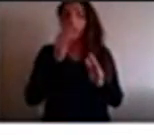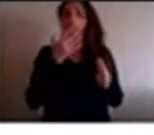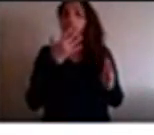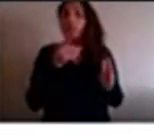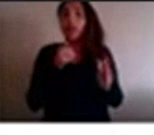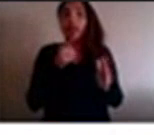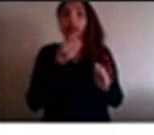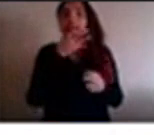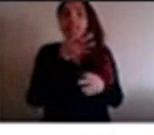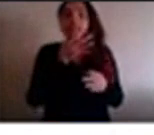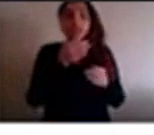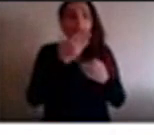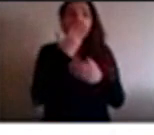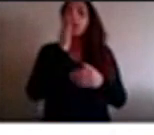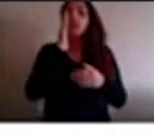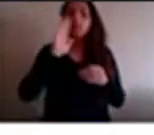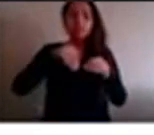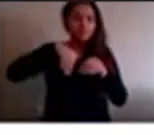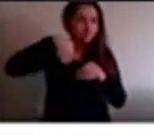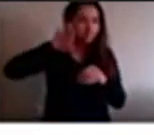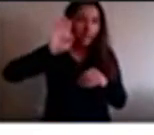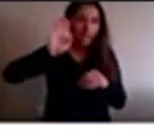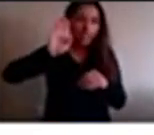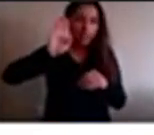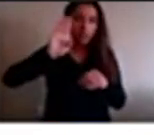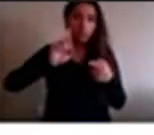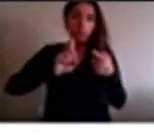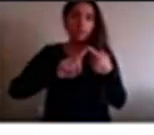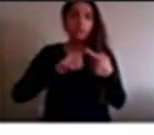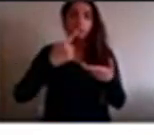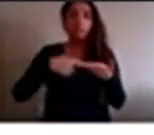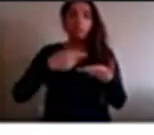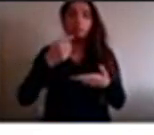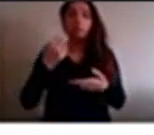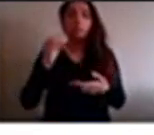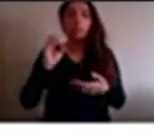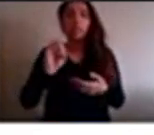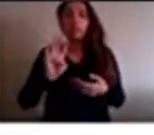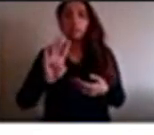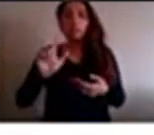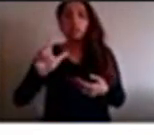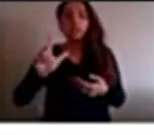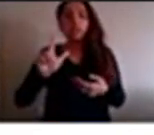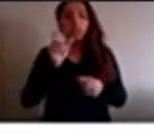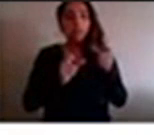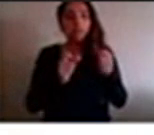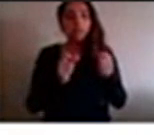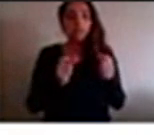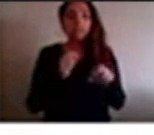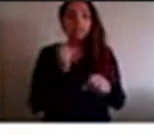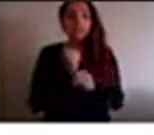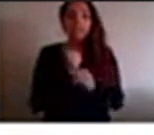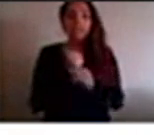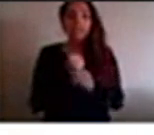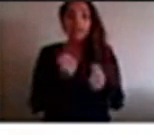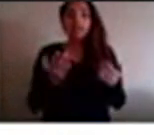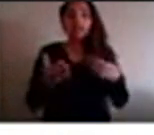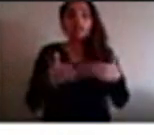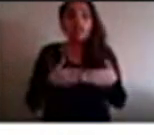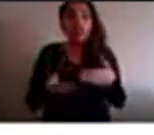mayor participación, 1.447 personas están en el nivel técnico, y hay 1.300 en el nivel